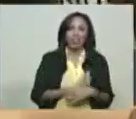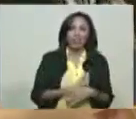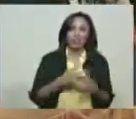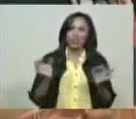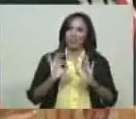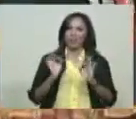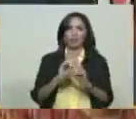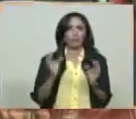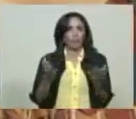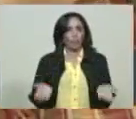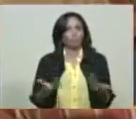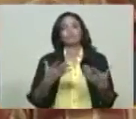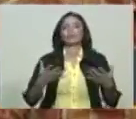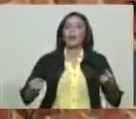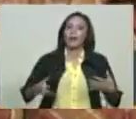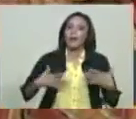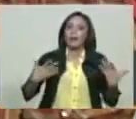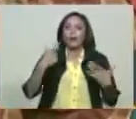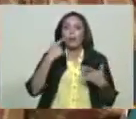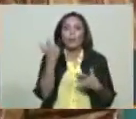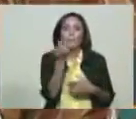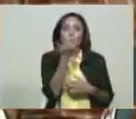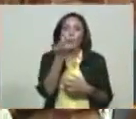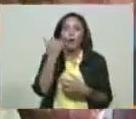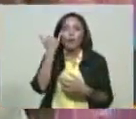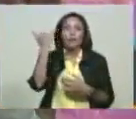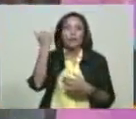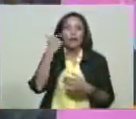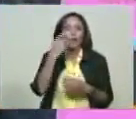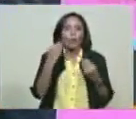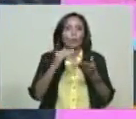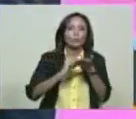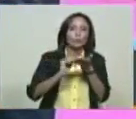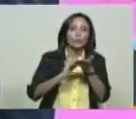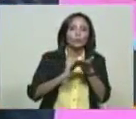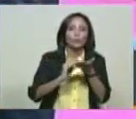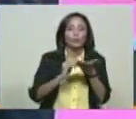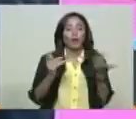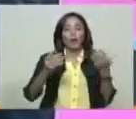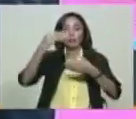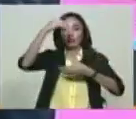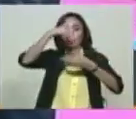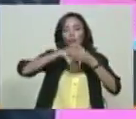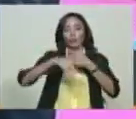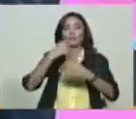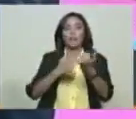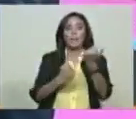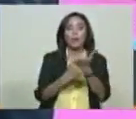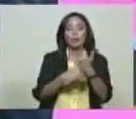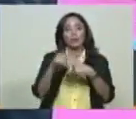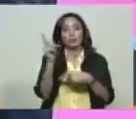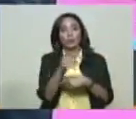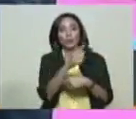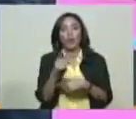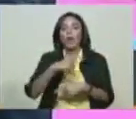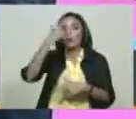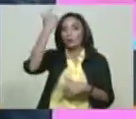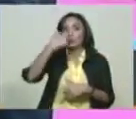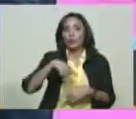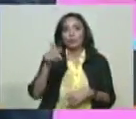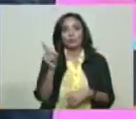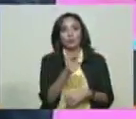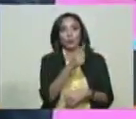una buscar por dentro si uno cree o no cree pero debe buscarlo adentro soy o no soy